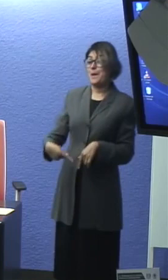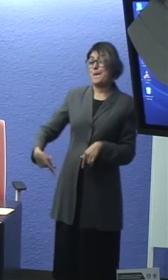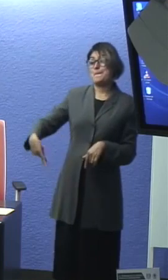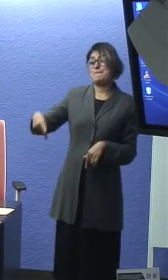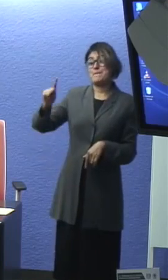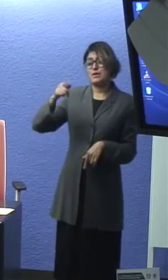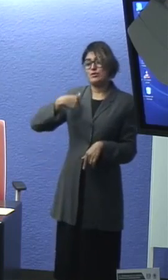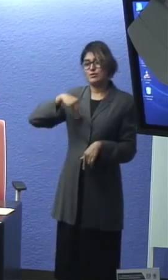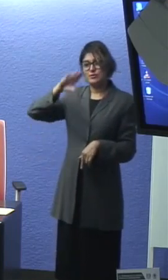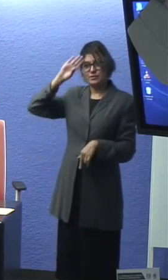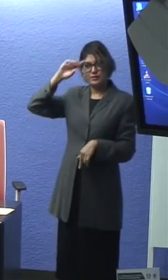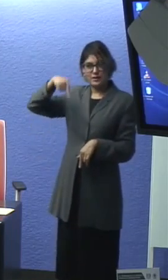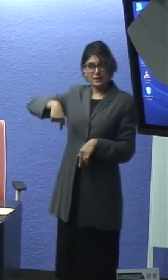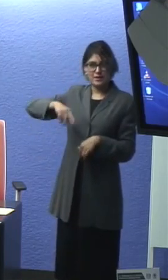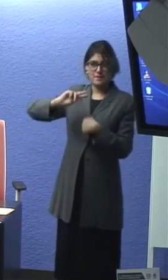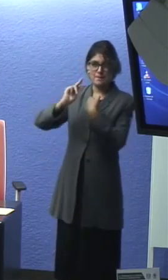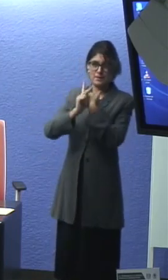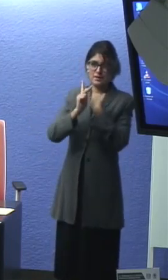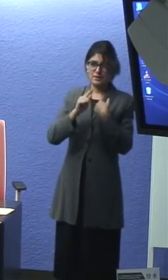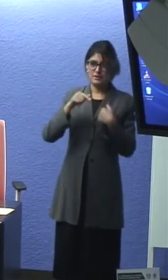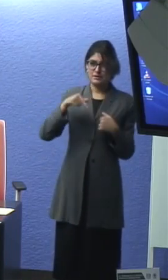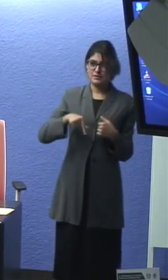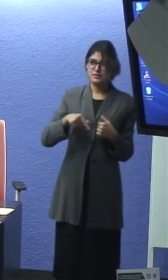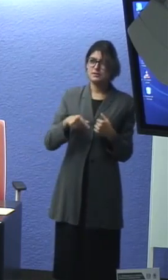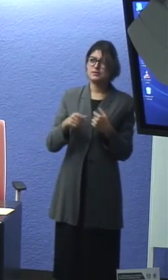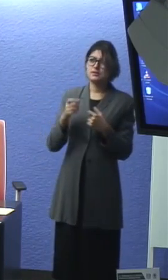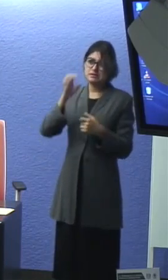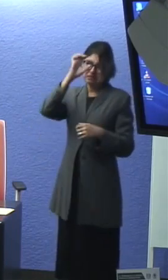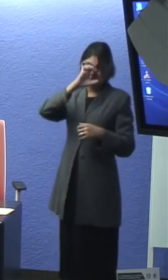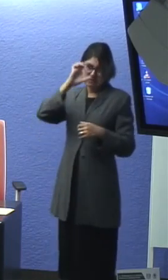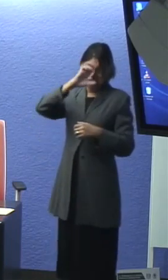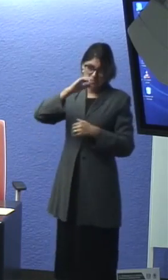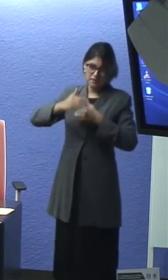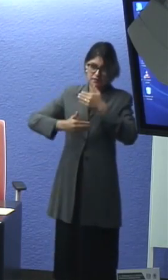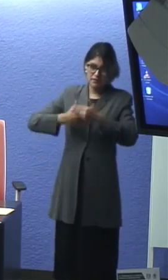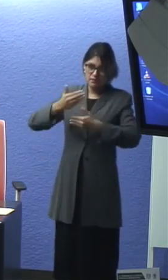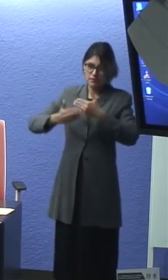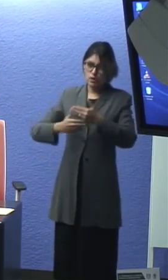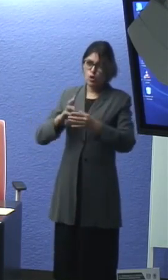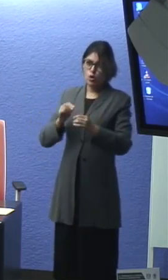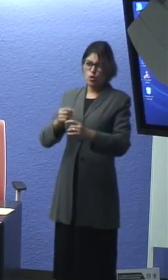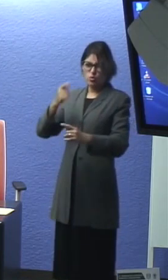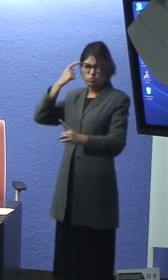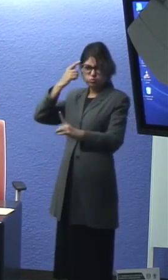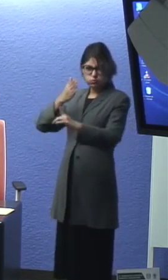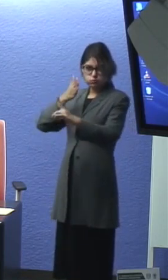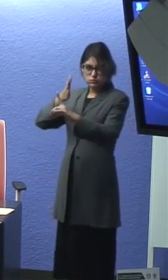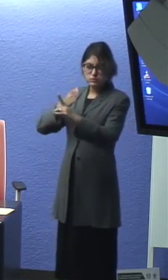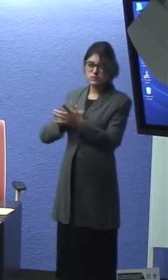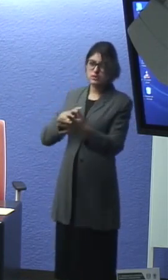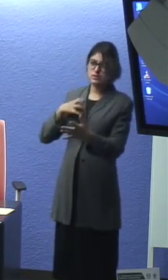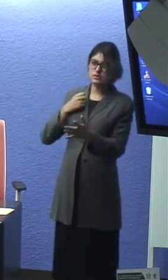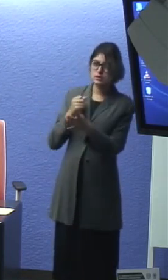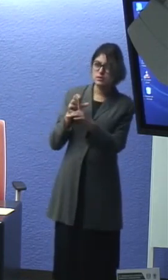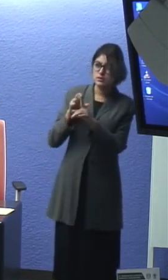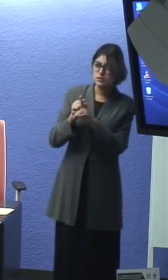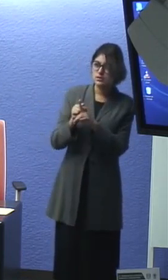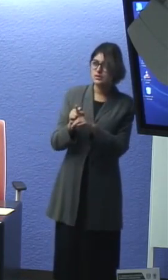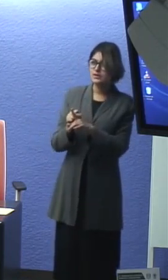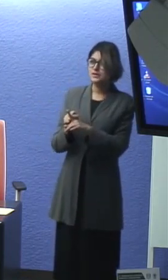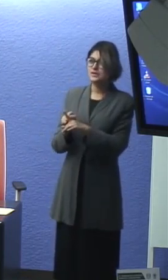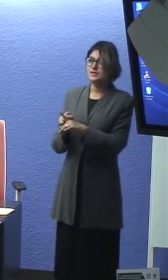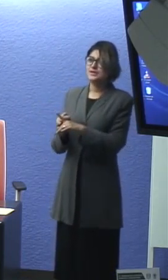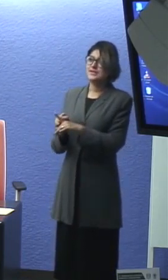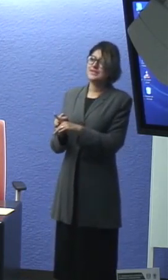que creo que a nivel de avances científicos o de postura epistemológica con respecto a discapacidad, pues